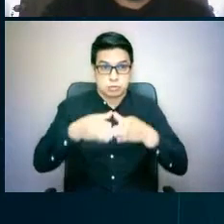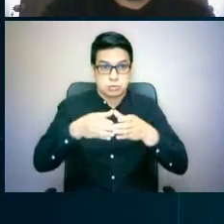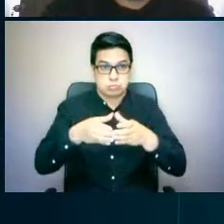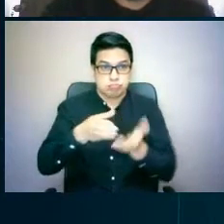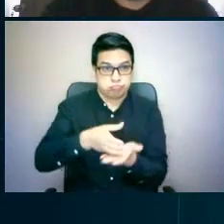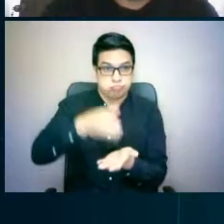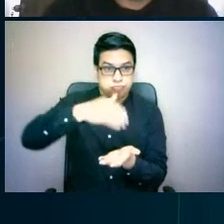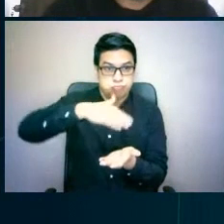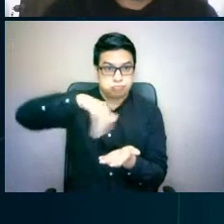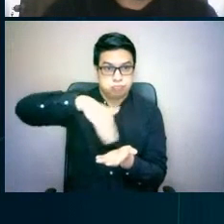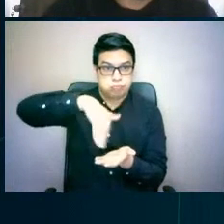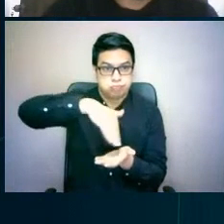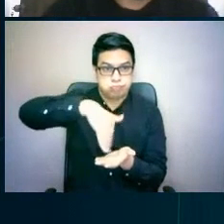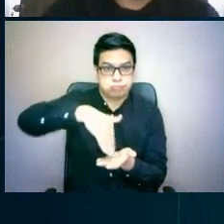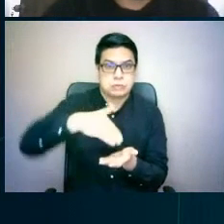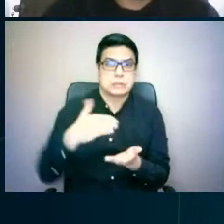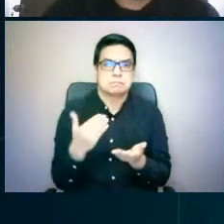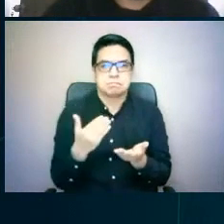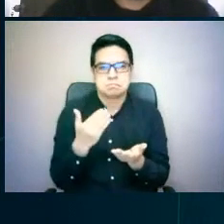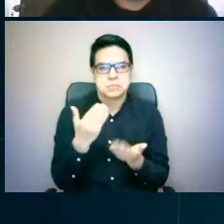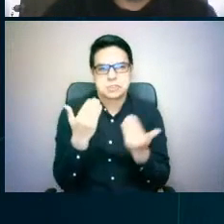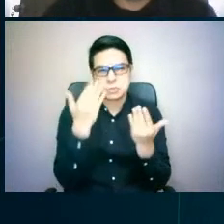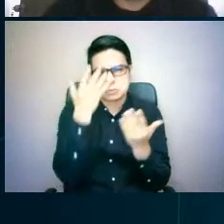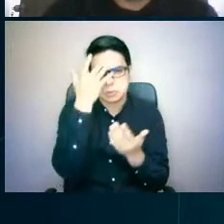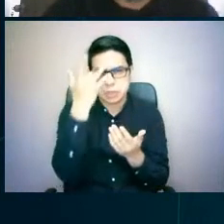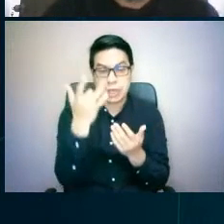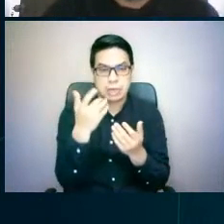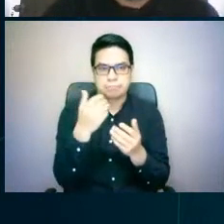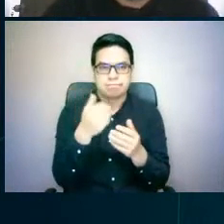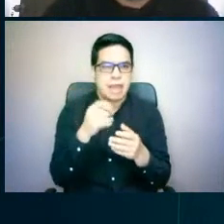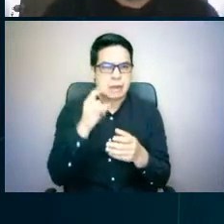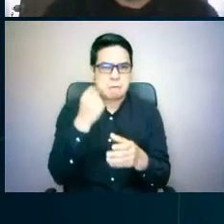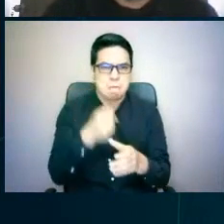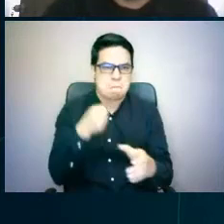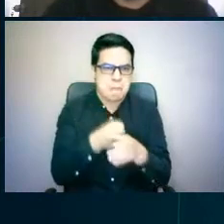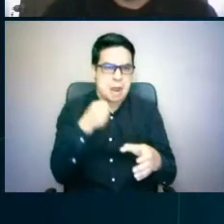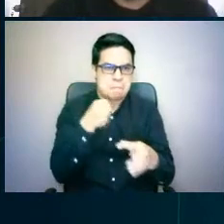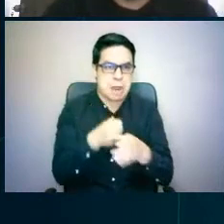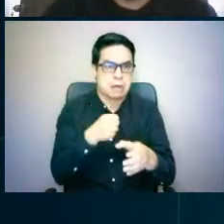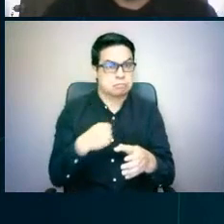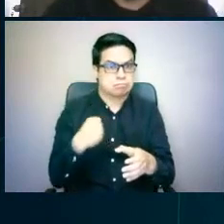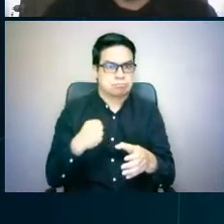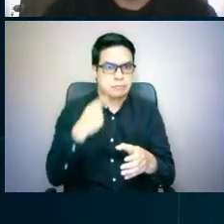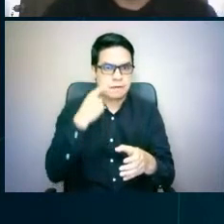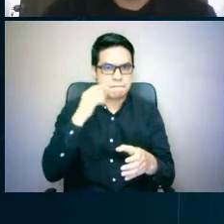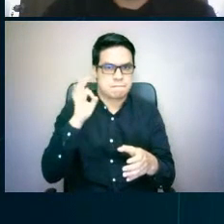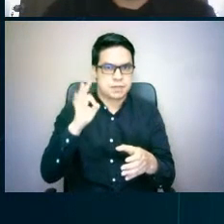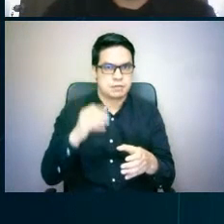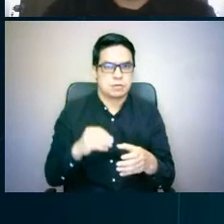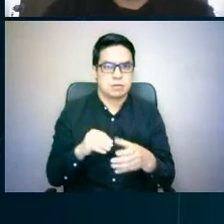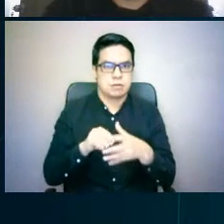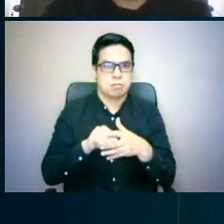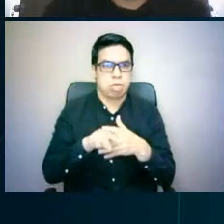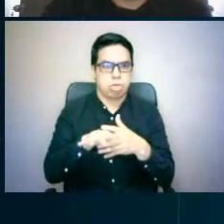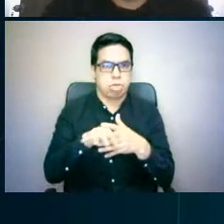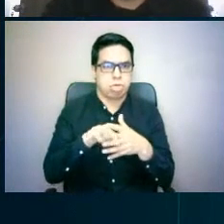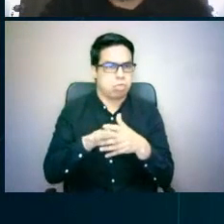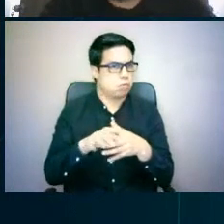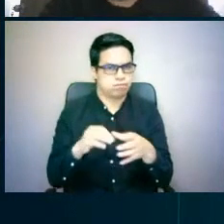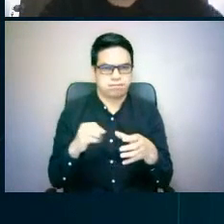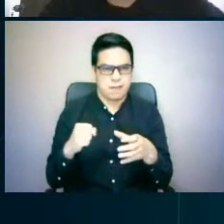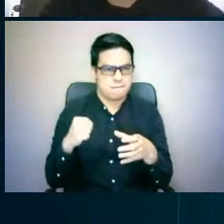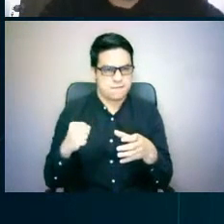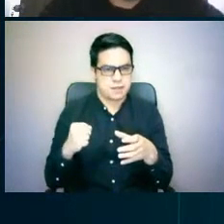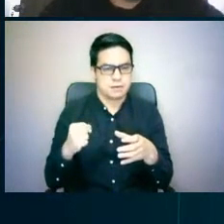Es que presentan alta resistencia mecánica, alto número de operaciones de apertura, no se encuentran afectadas